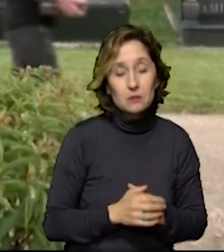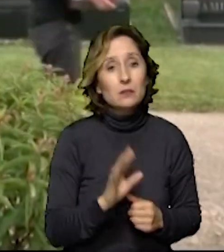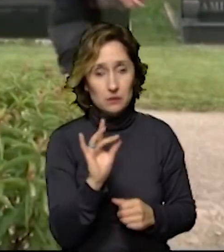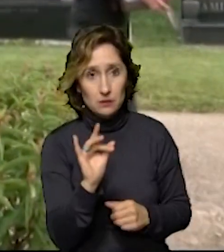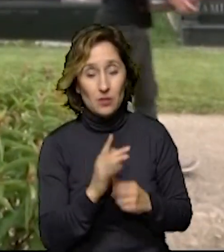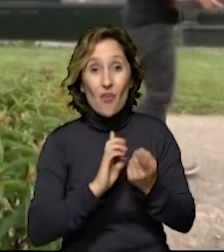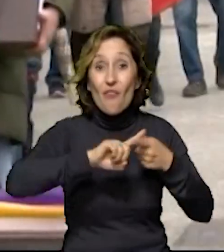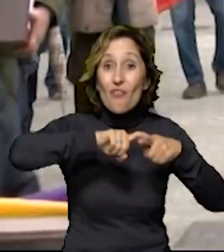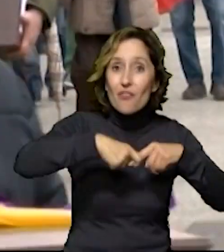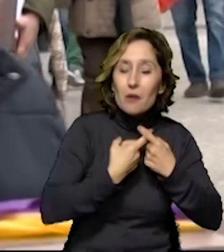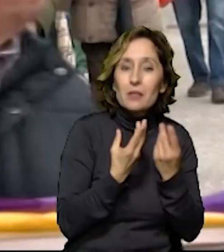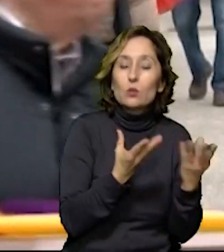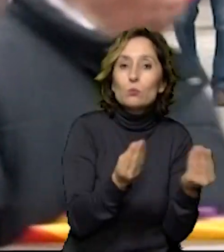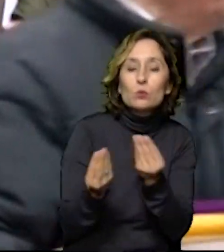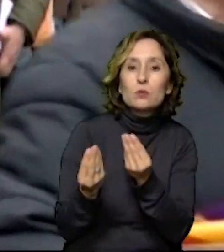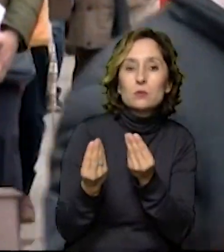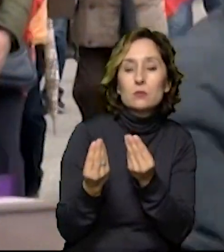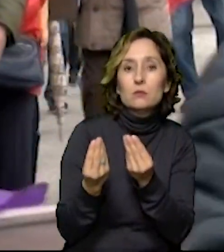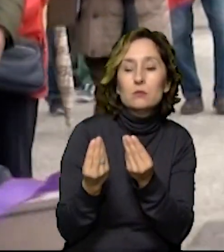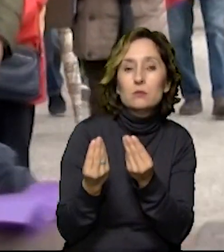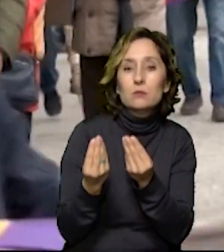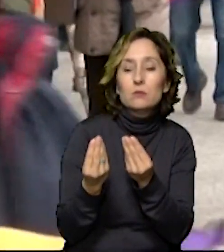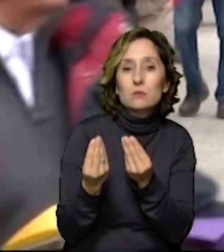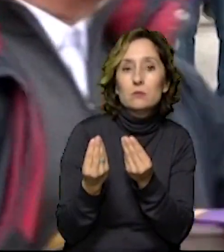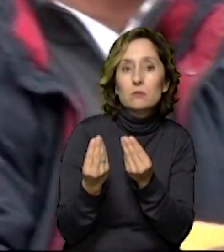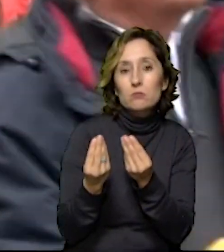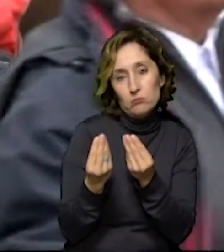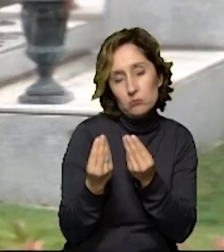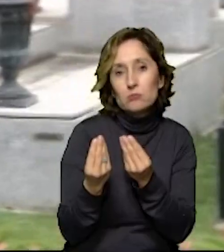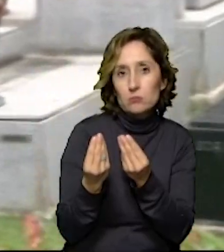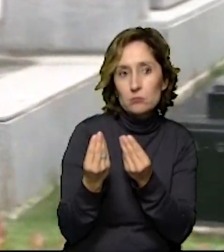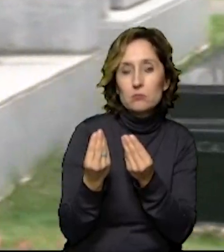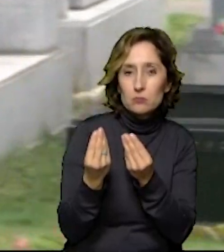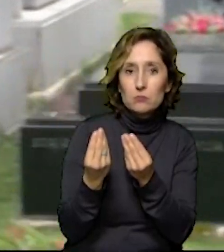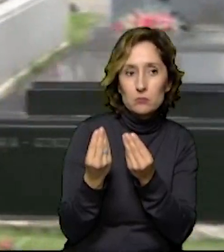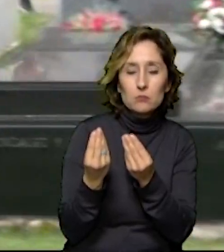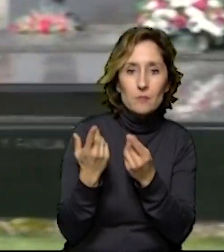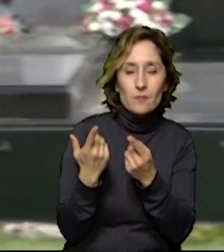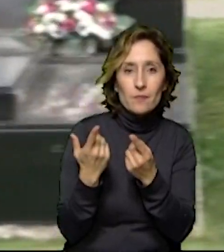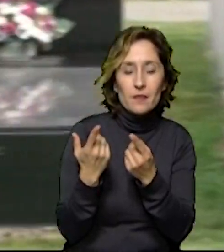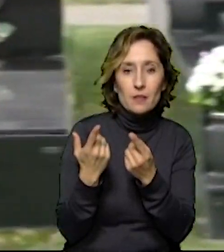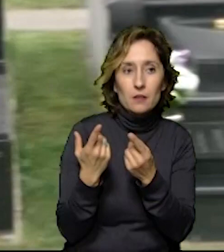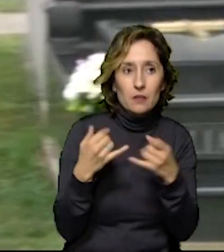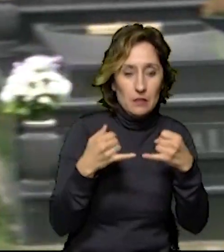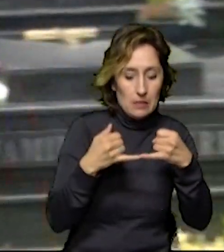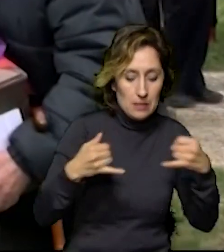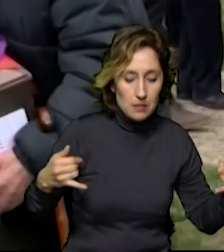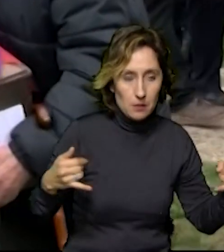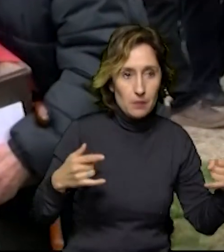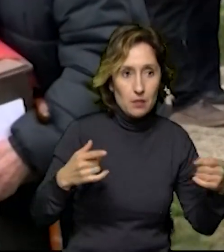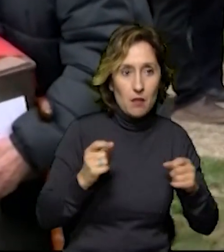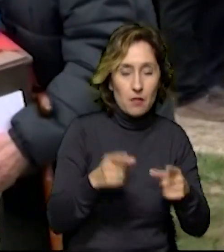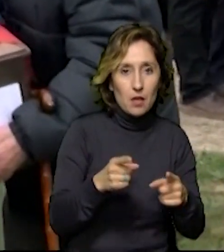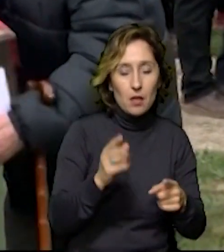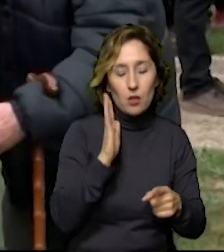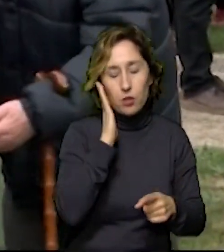Y muchas familias que ya han pasado pues esa línea que necesitaban para poder dormir, si